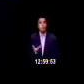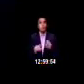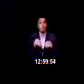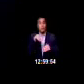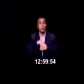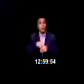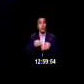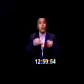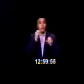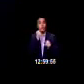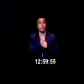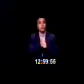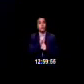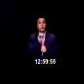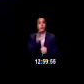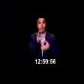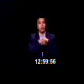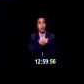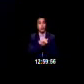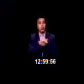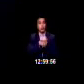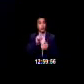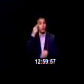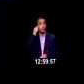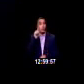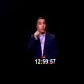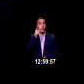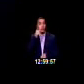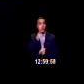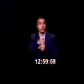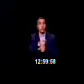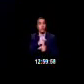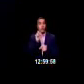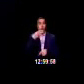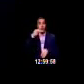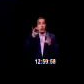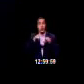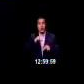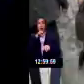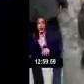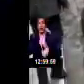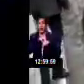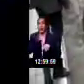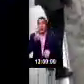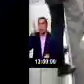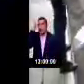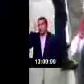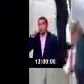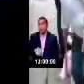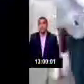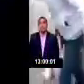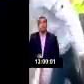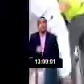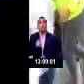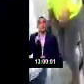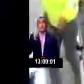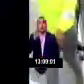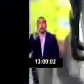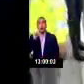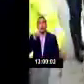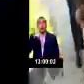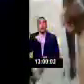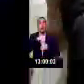el mecanismo como su esposo al inicio del gobierno fue designado subsecretario de Agricultura, si es que no estoy equivocado. Sobre la designación de René Tamayo como